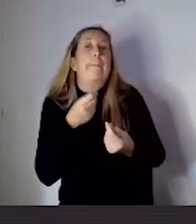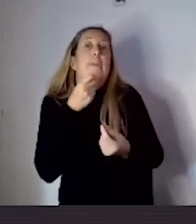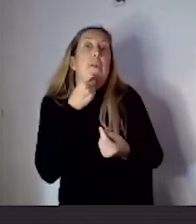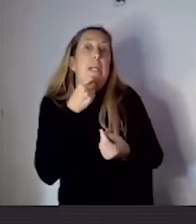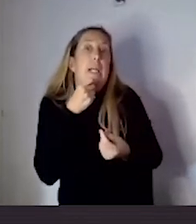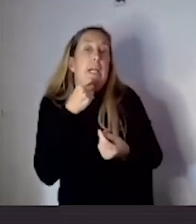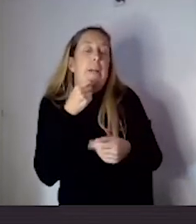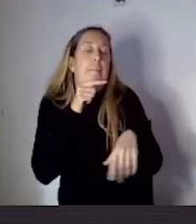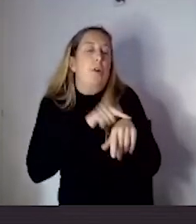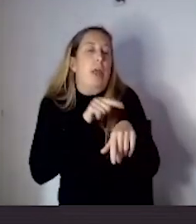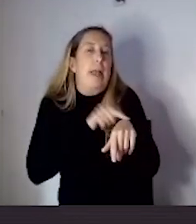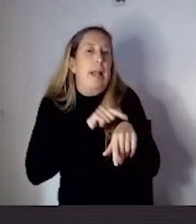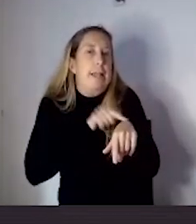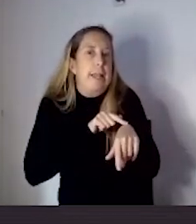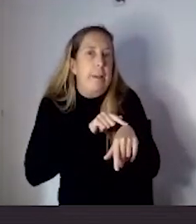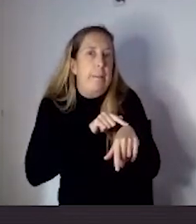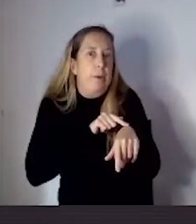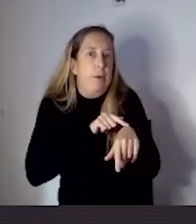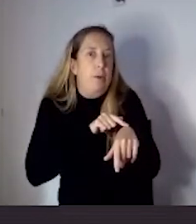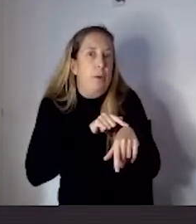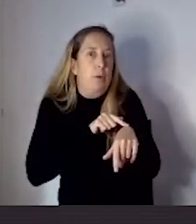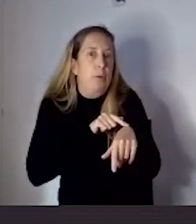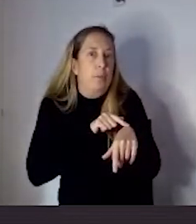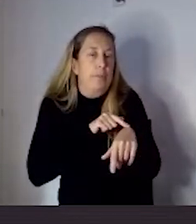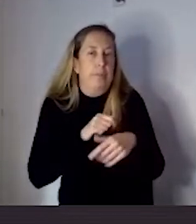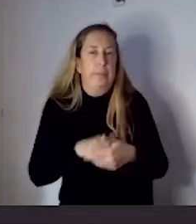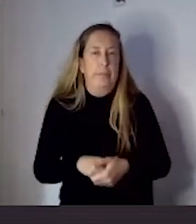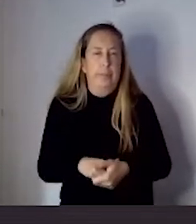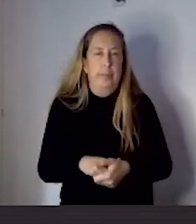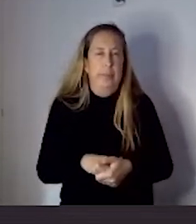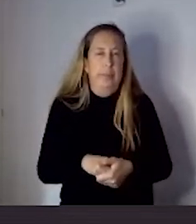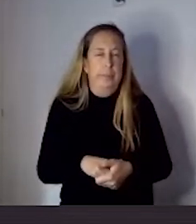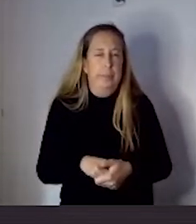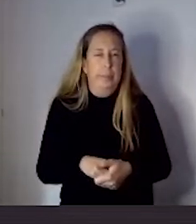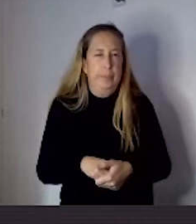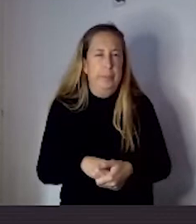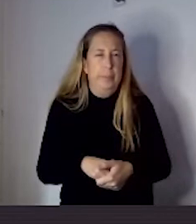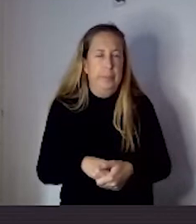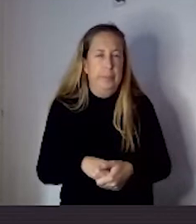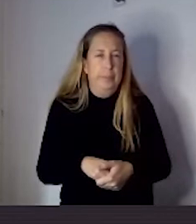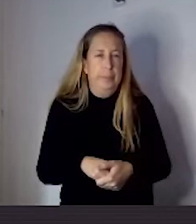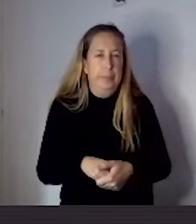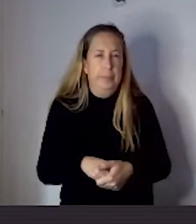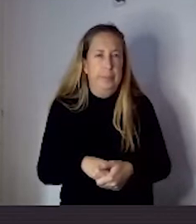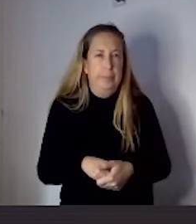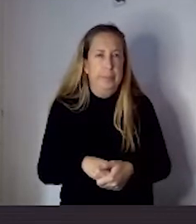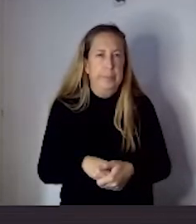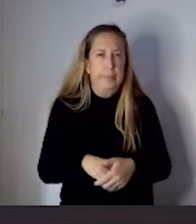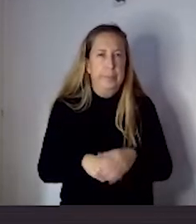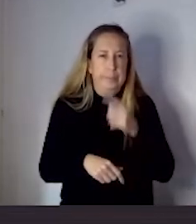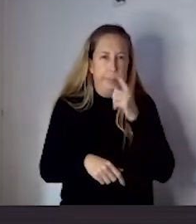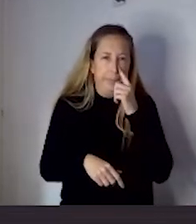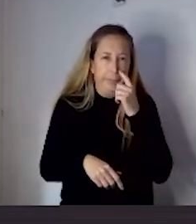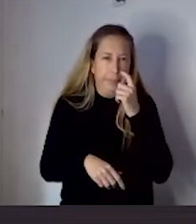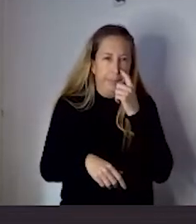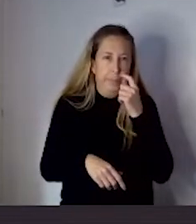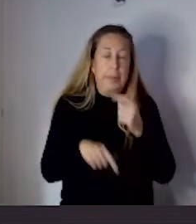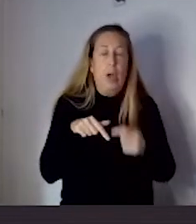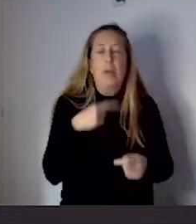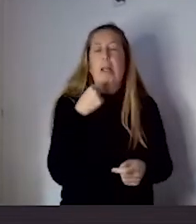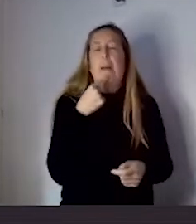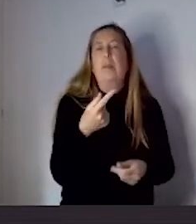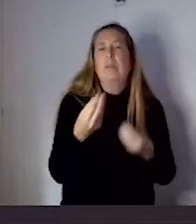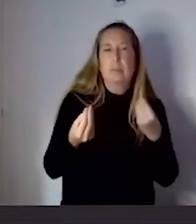tiempo que duramos si ponemos en este tipo de tecnología ahora la pregunta es cómo